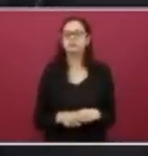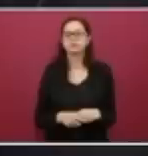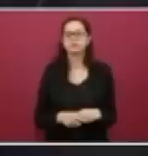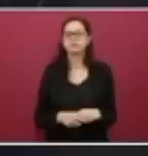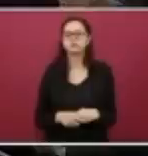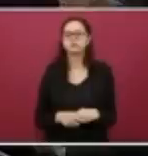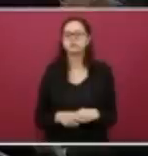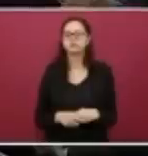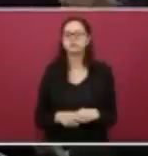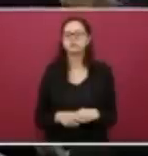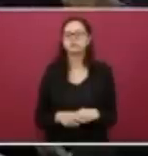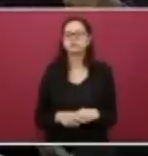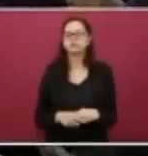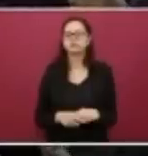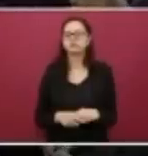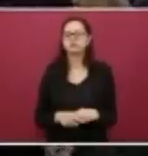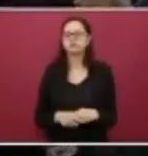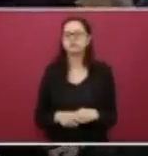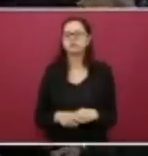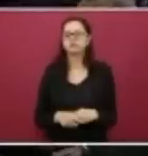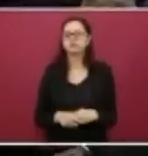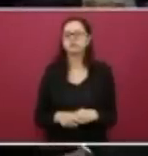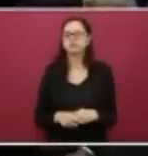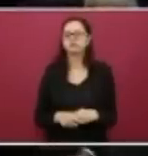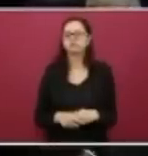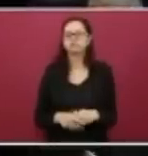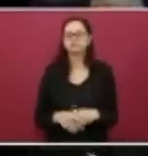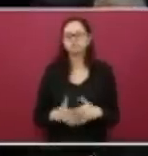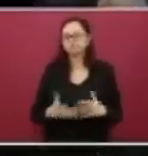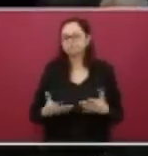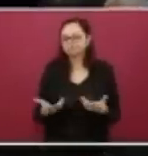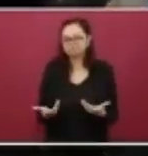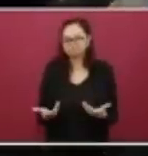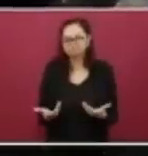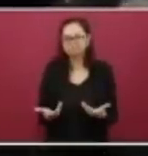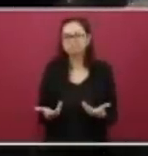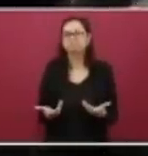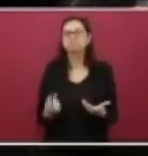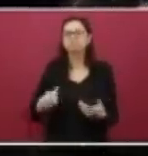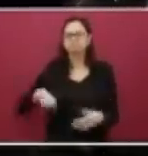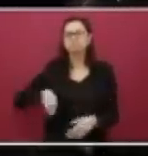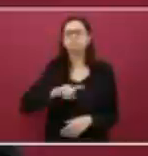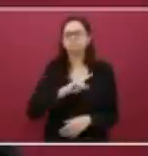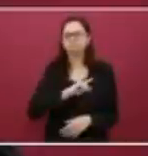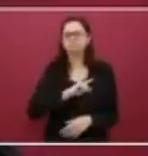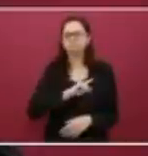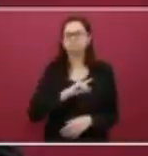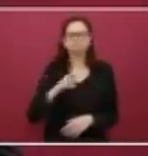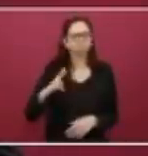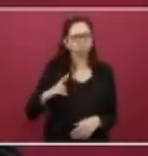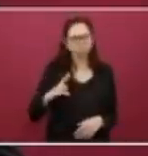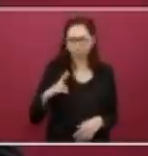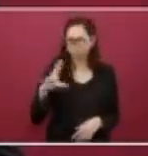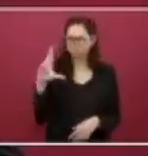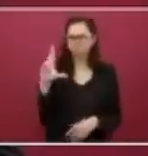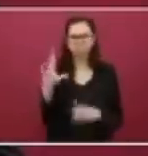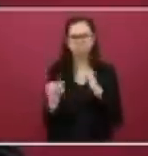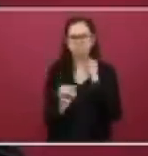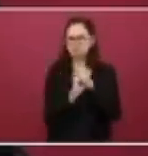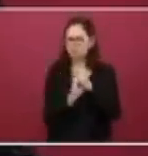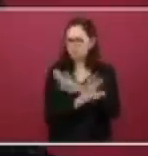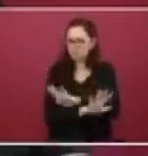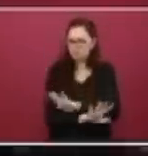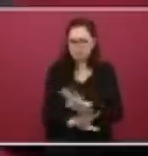este de todas maneras la disposición a que se dé toda la información al